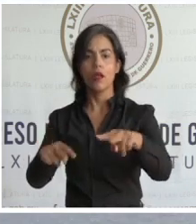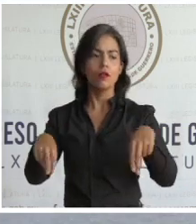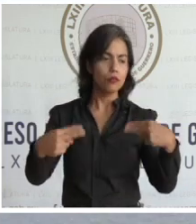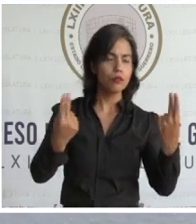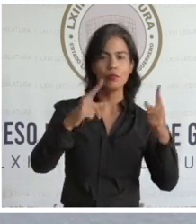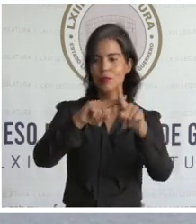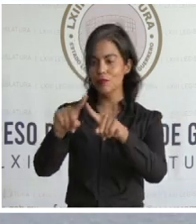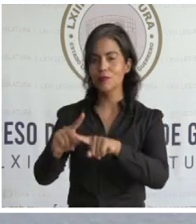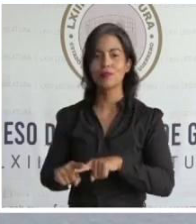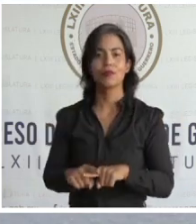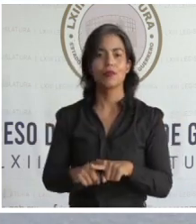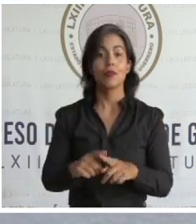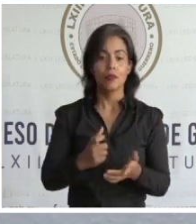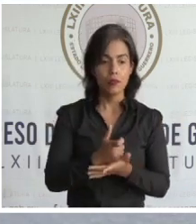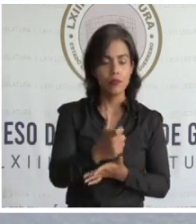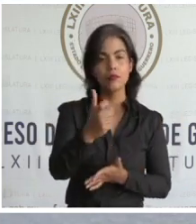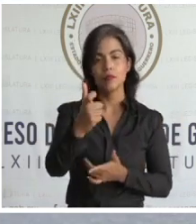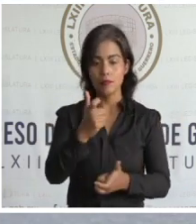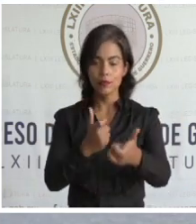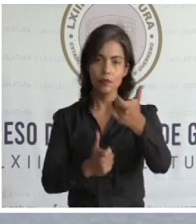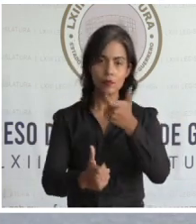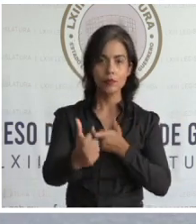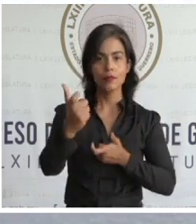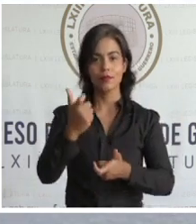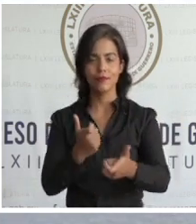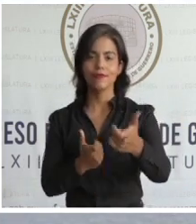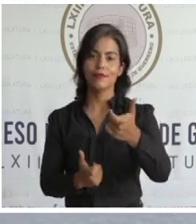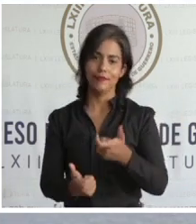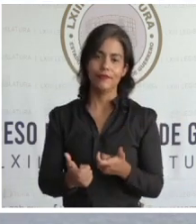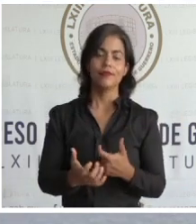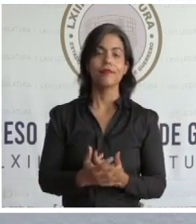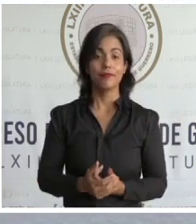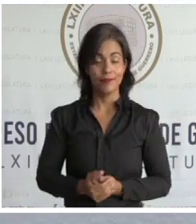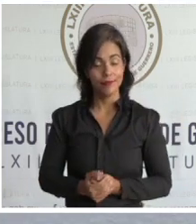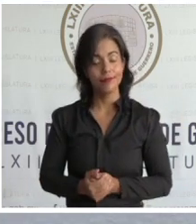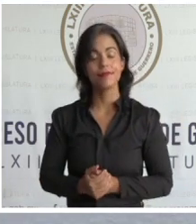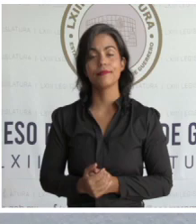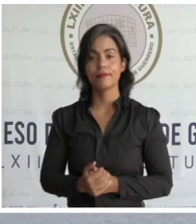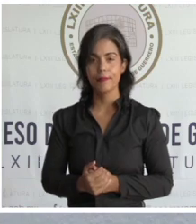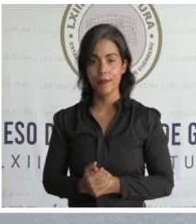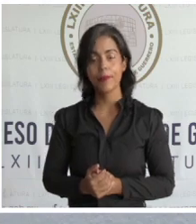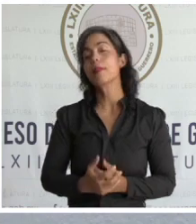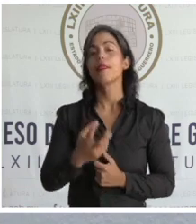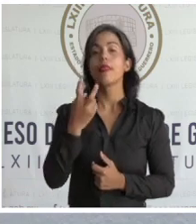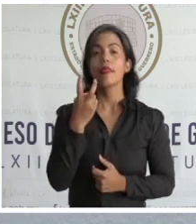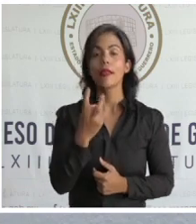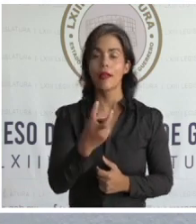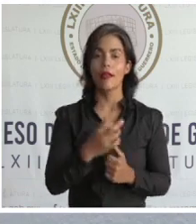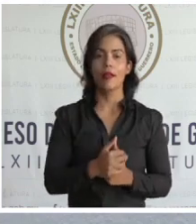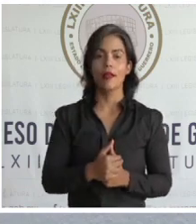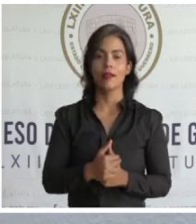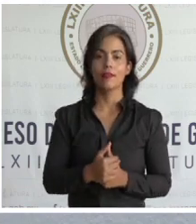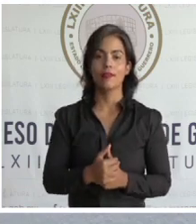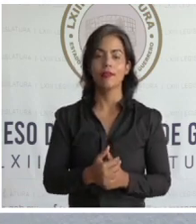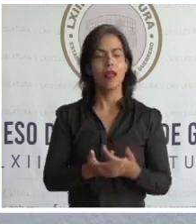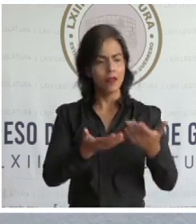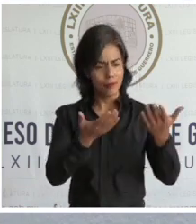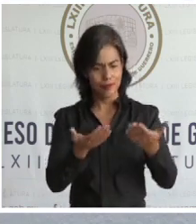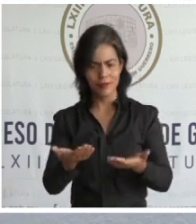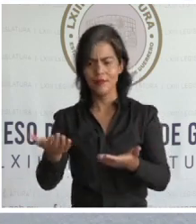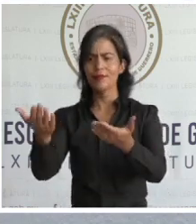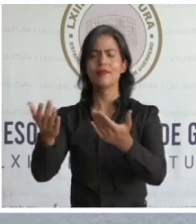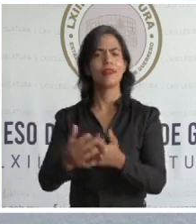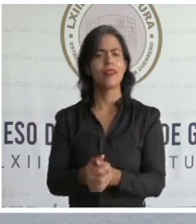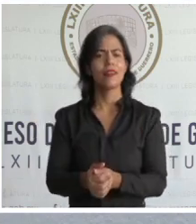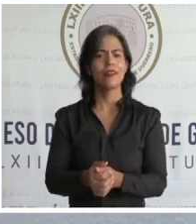podamos llevar a casa lo necesario, lo que siempre trataremos de agradecer con la genuina hospitalidad que nos